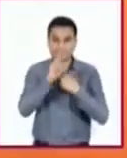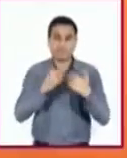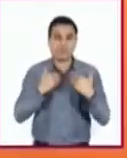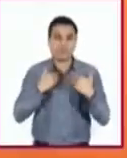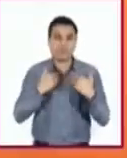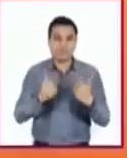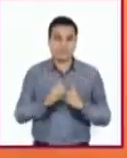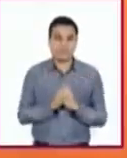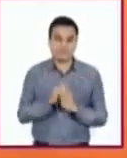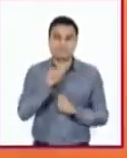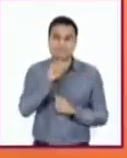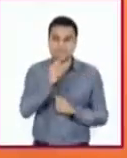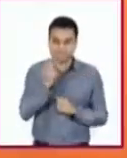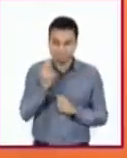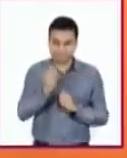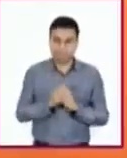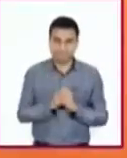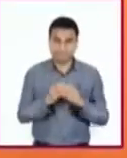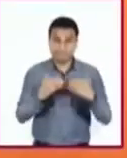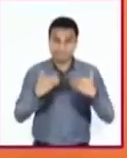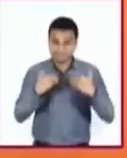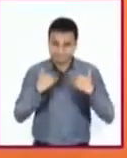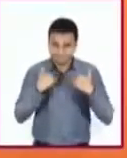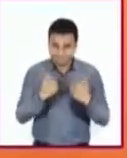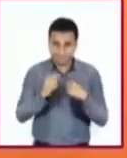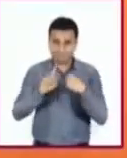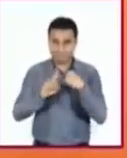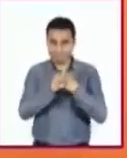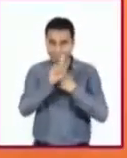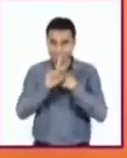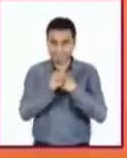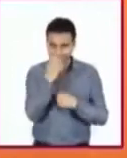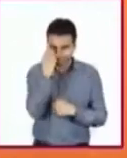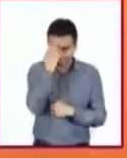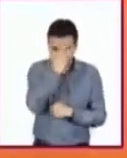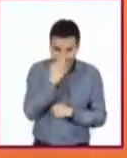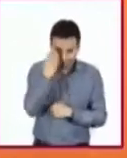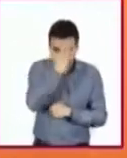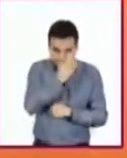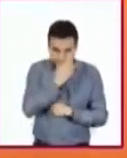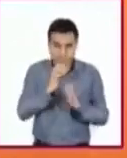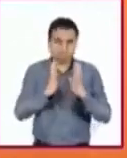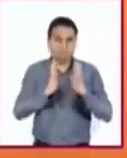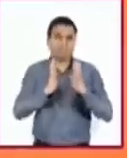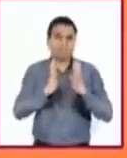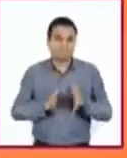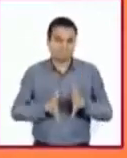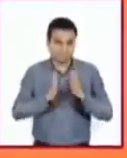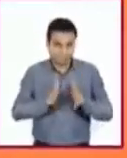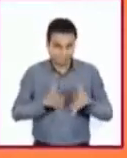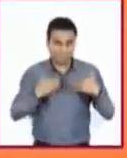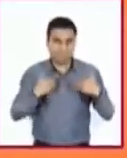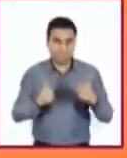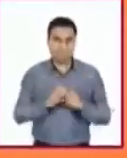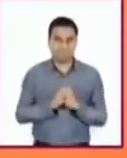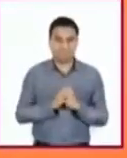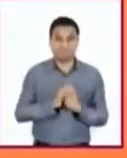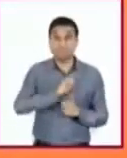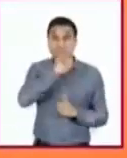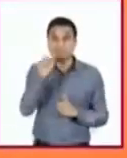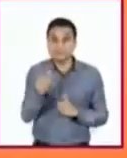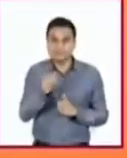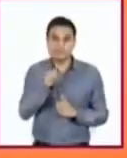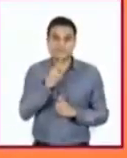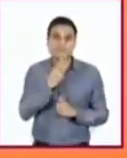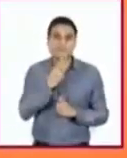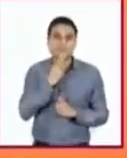Empieza por lo más fácil y divide el problema en partes que te lleven a una mejor comprensión. Realiza un